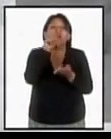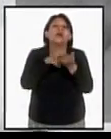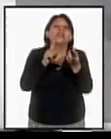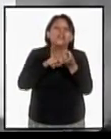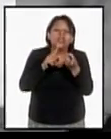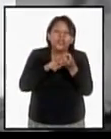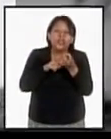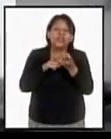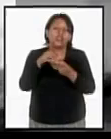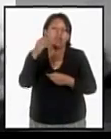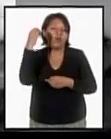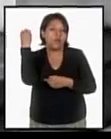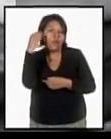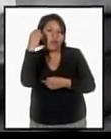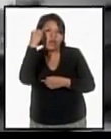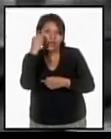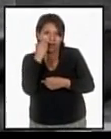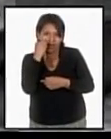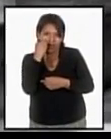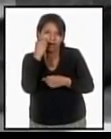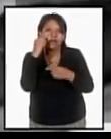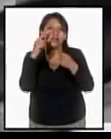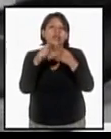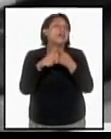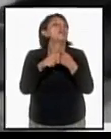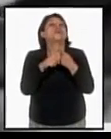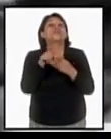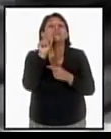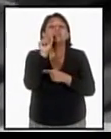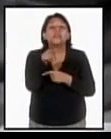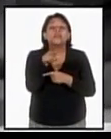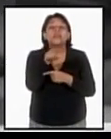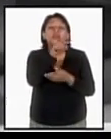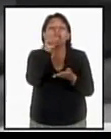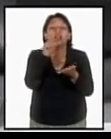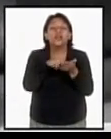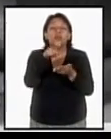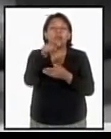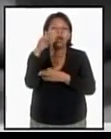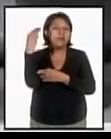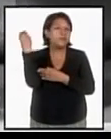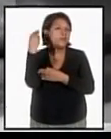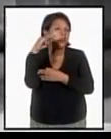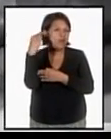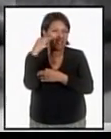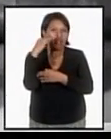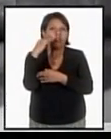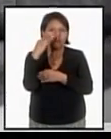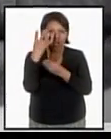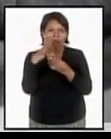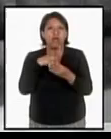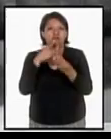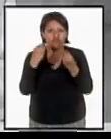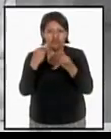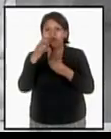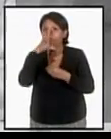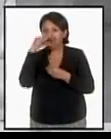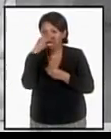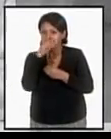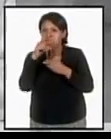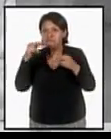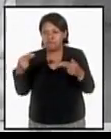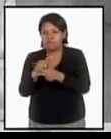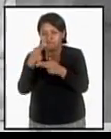Chica, de Guerrero y de Oaxaca, de la Costa Grande, está también la región de Morelos donde hay muchos afrodescendientes, por supuesto